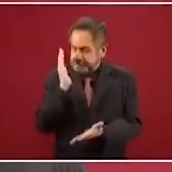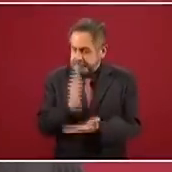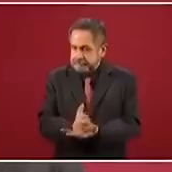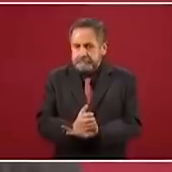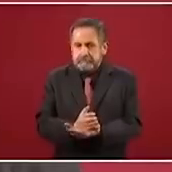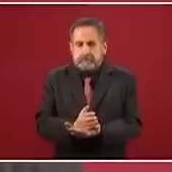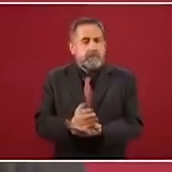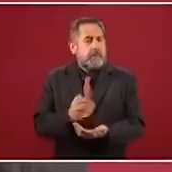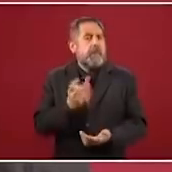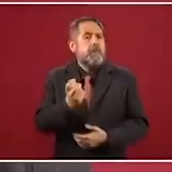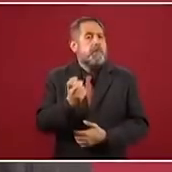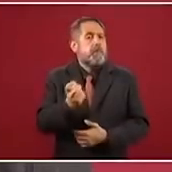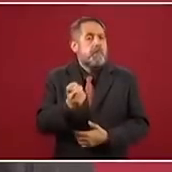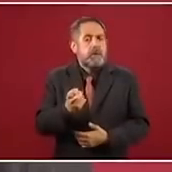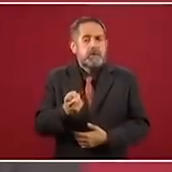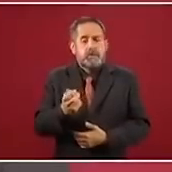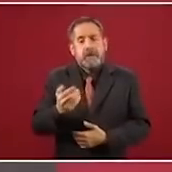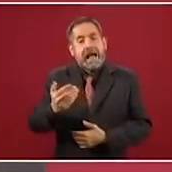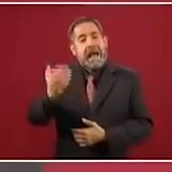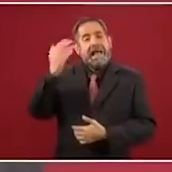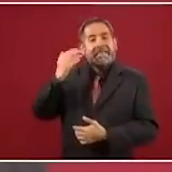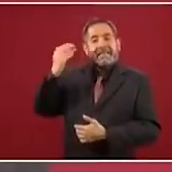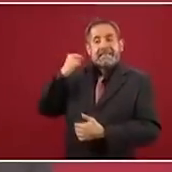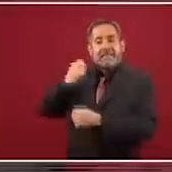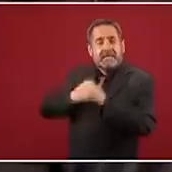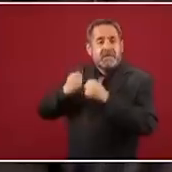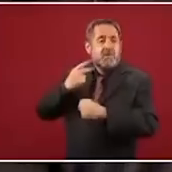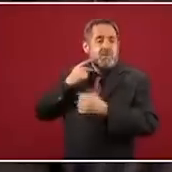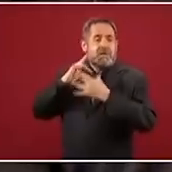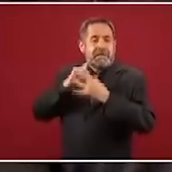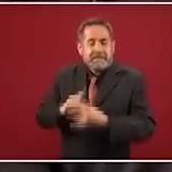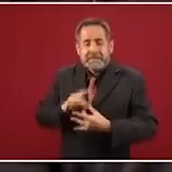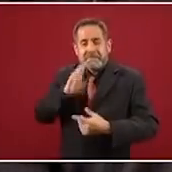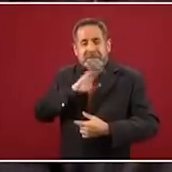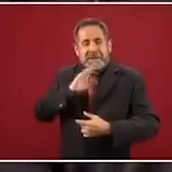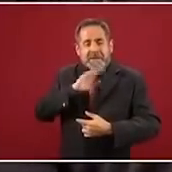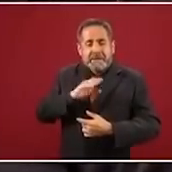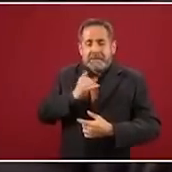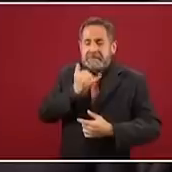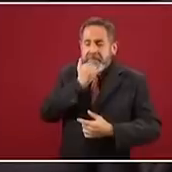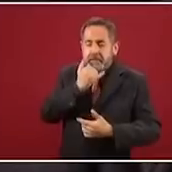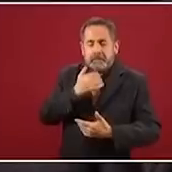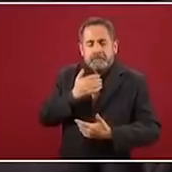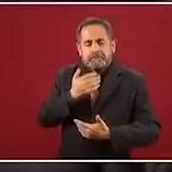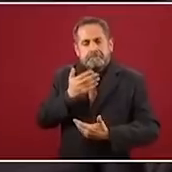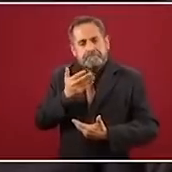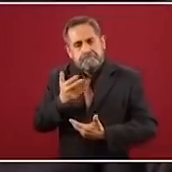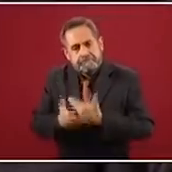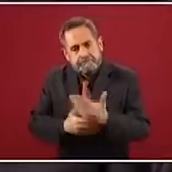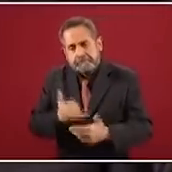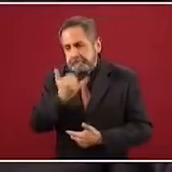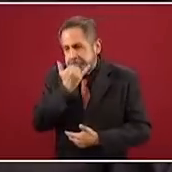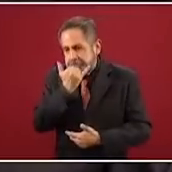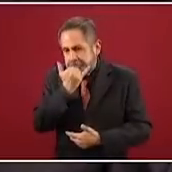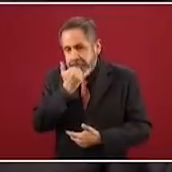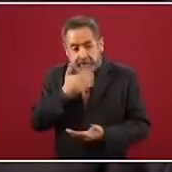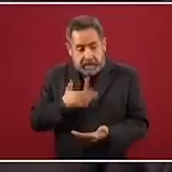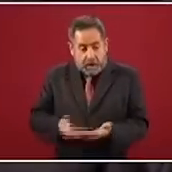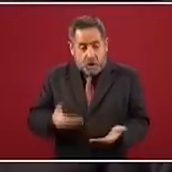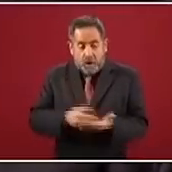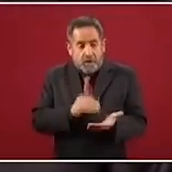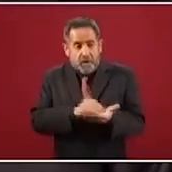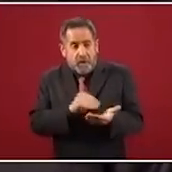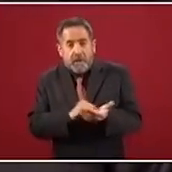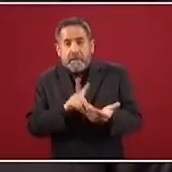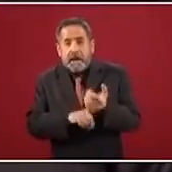Entonces ofrecemos disculpas por las políticas que se aplican, que no tienen nada que